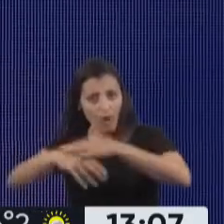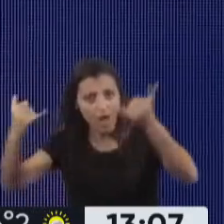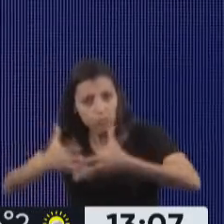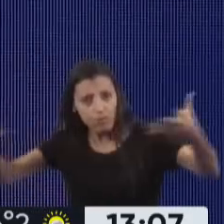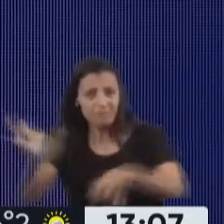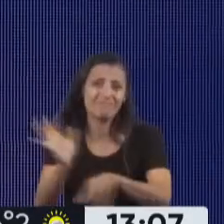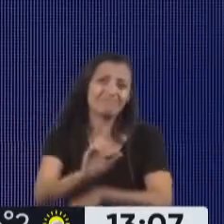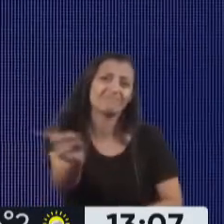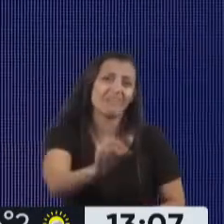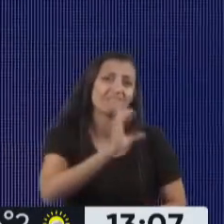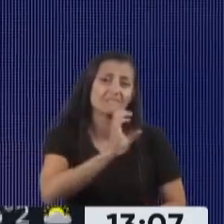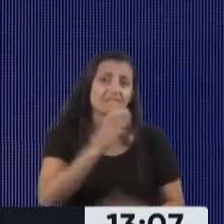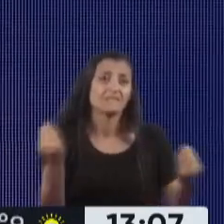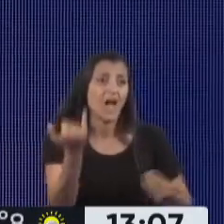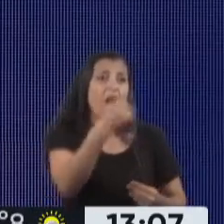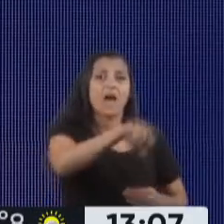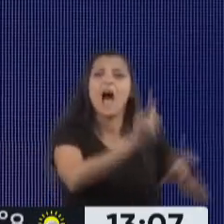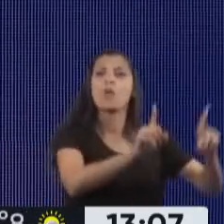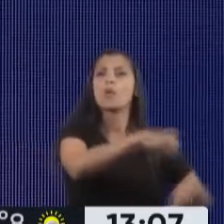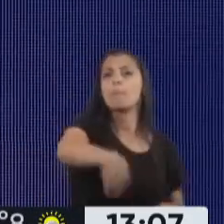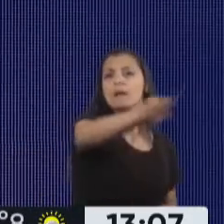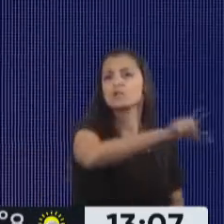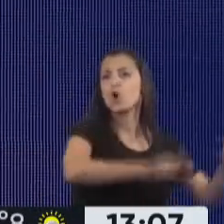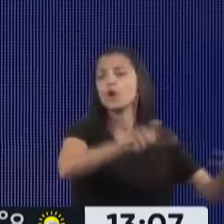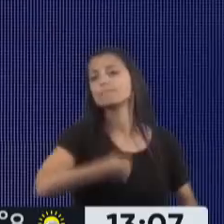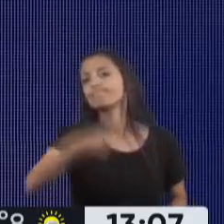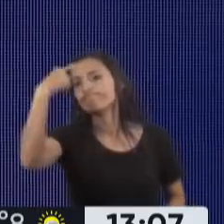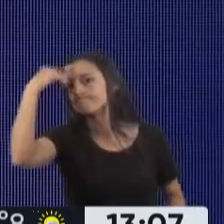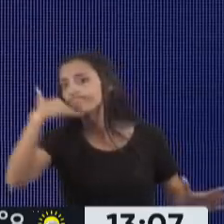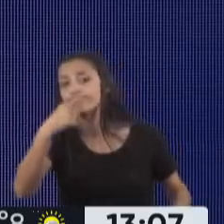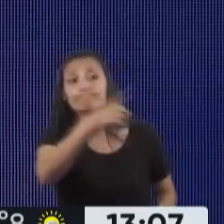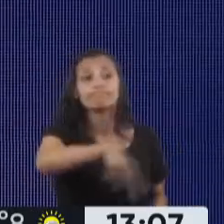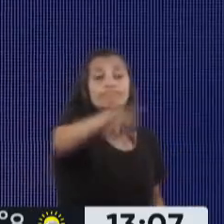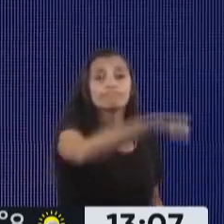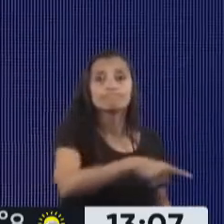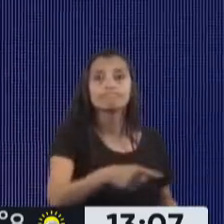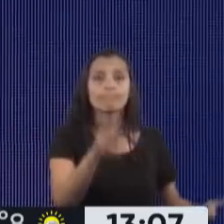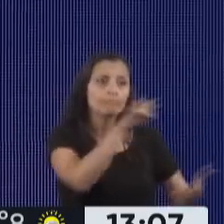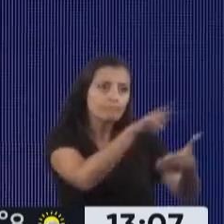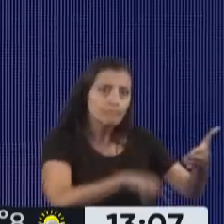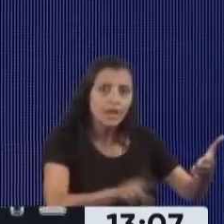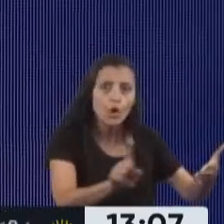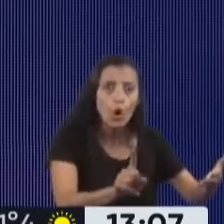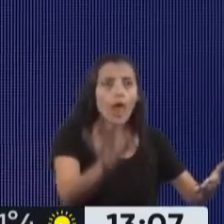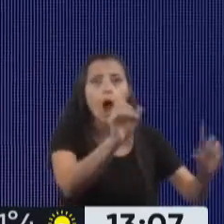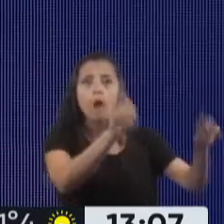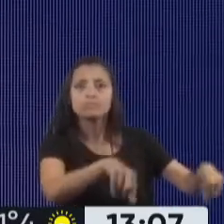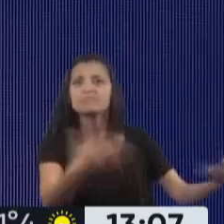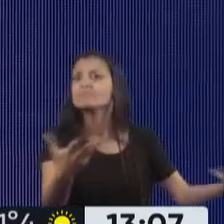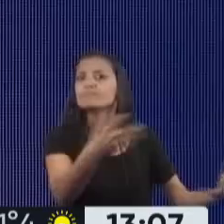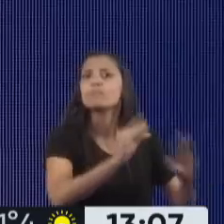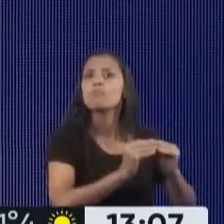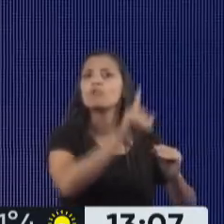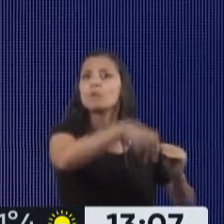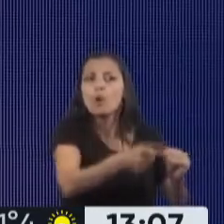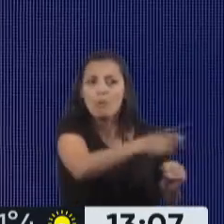verdaderamente hay gente que yo no sé si no se escucha, no lee lo que escribe, digamos, no se puede ser